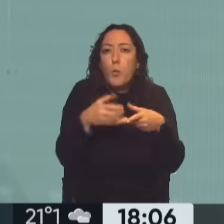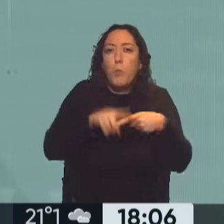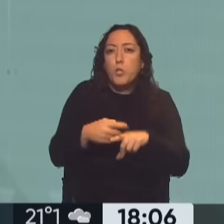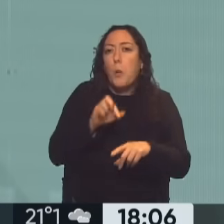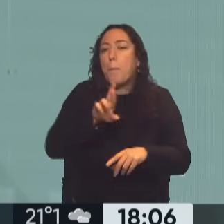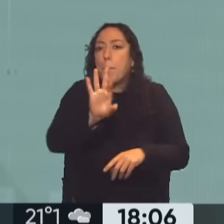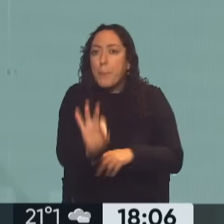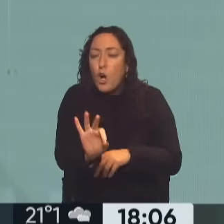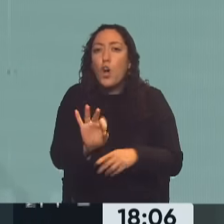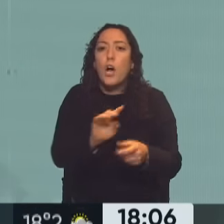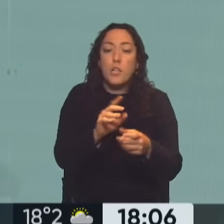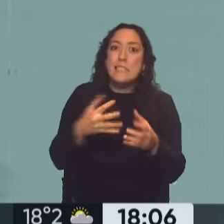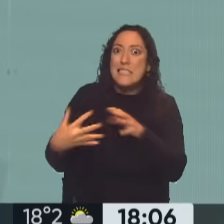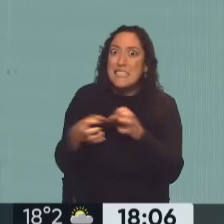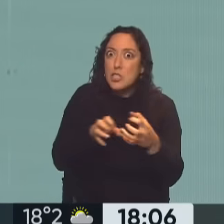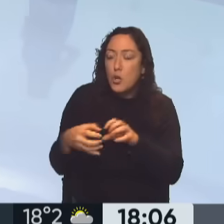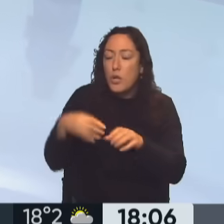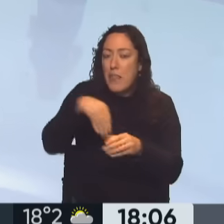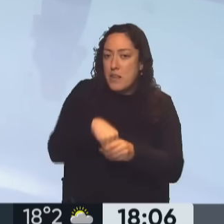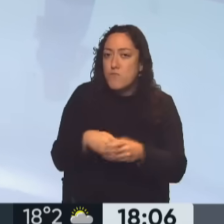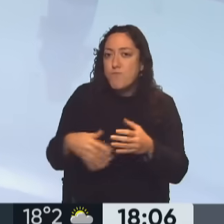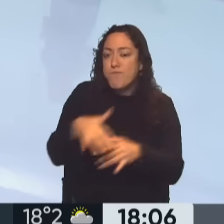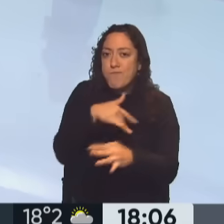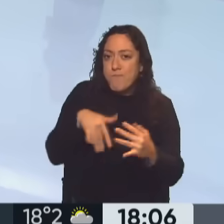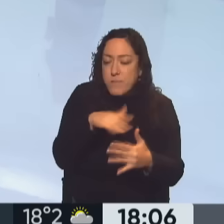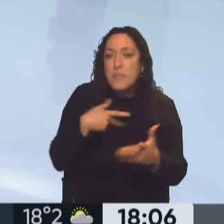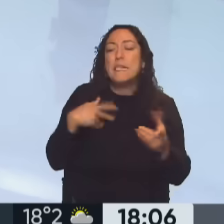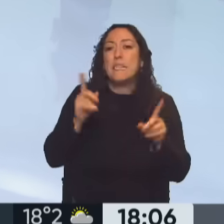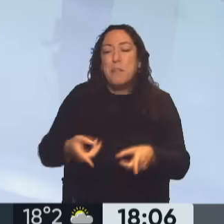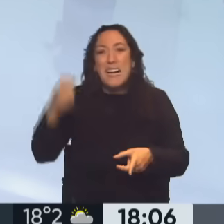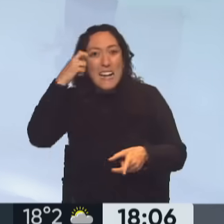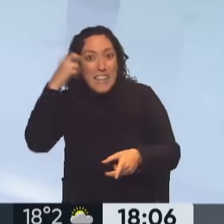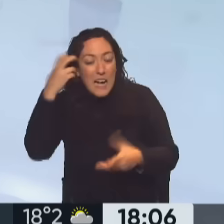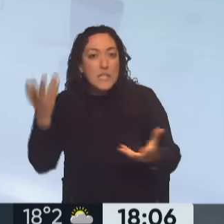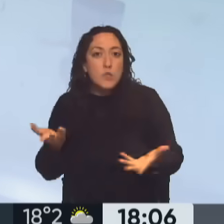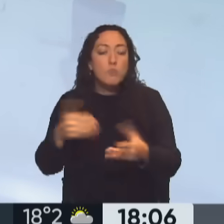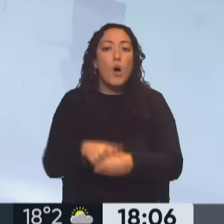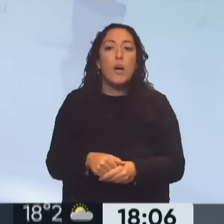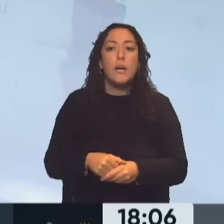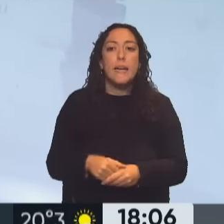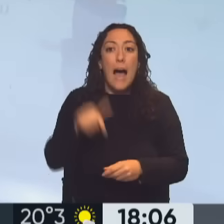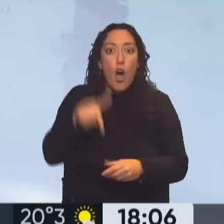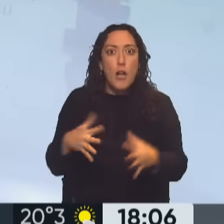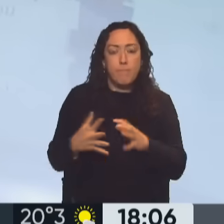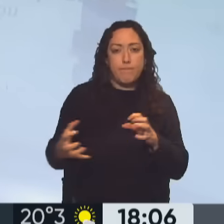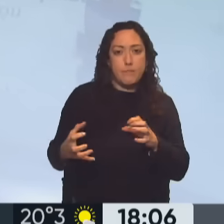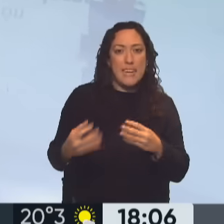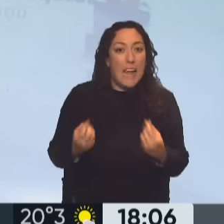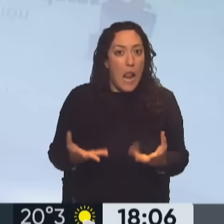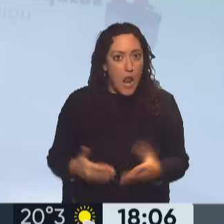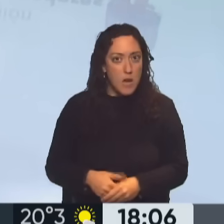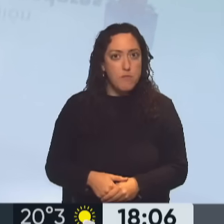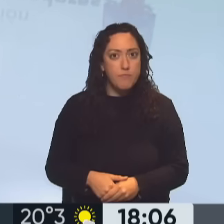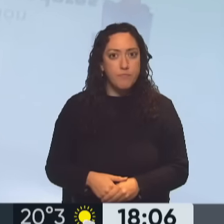dando justamente dentro de Juntos por el Cambio, dentro del PRO, en el radicalismo. ¿Y ahora cómo estarán las tensiones? Felicitas. Vamos a ver mucho